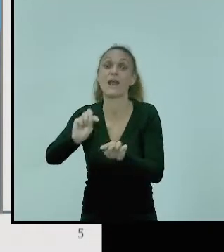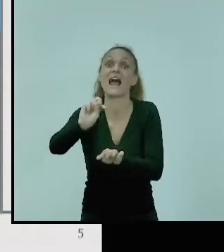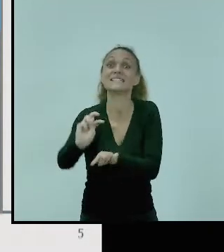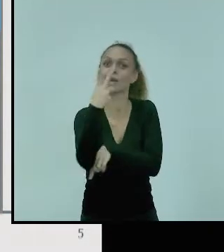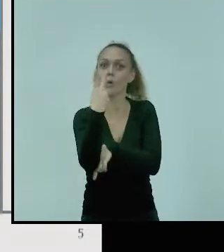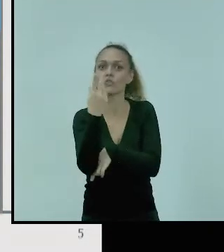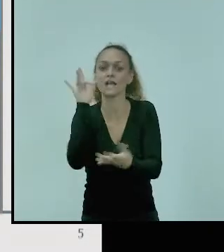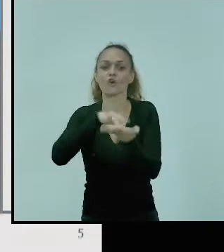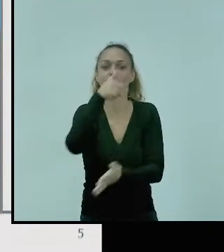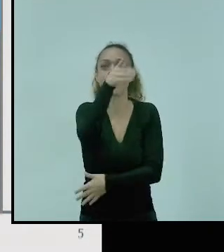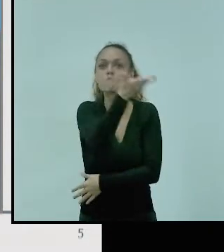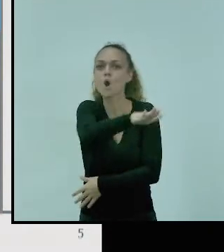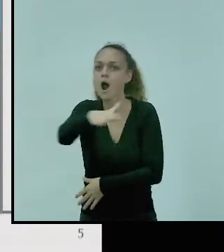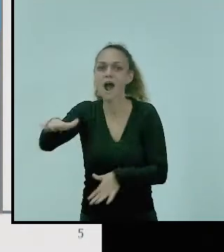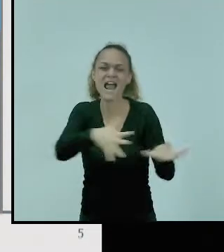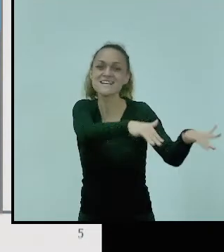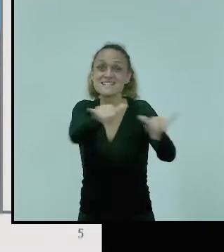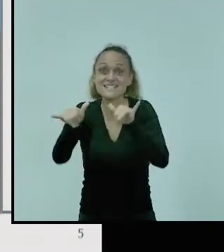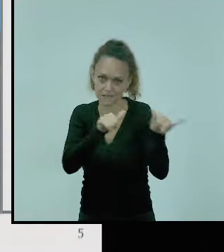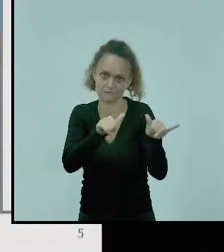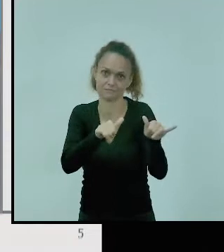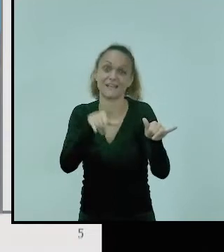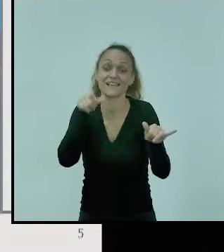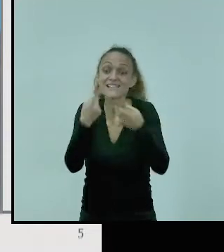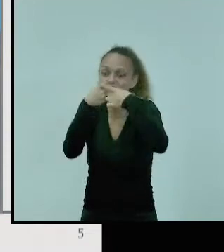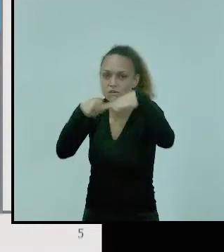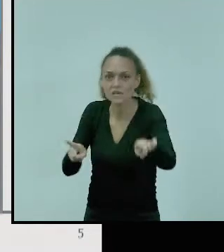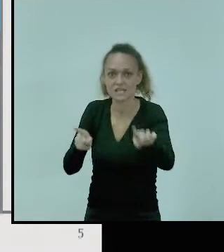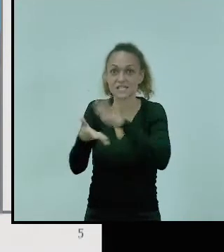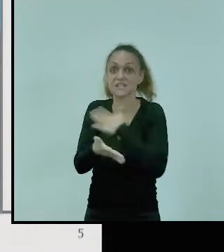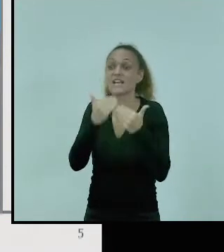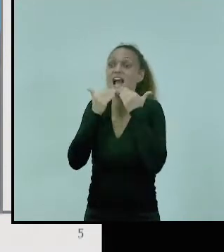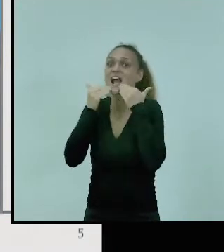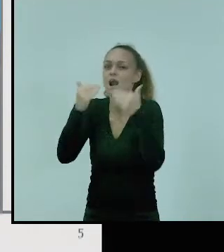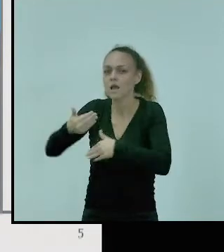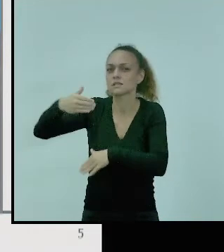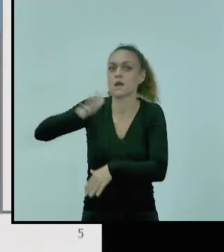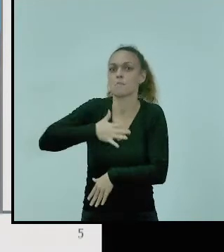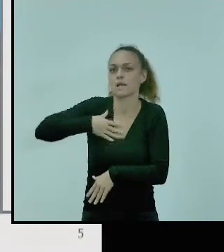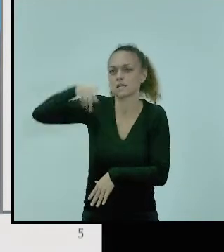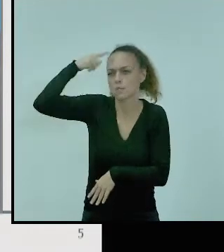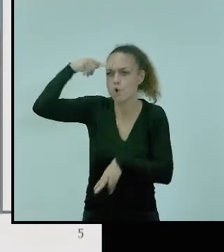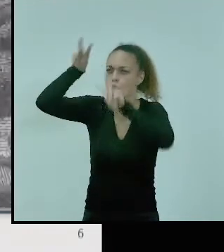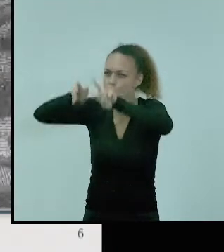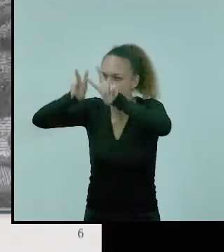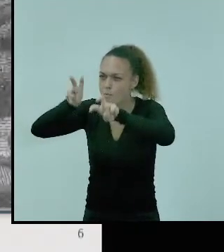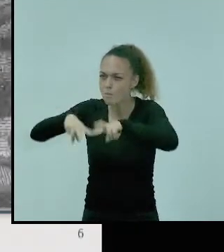Esa es la gran diferencia, con lo cual aquí el patrimonio ayudó a salvar a las víctimas con el fenómeno repetido que